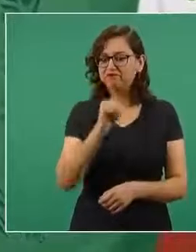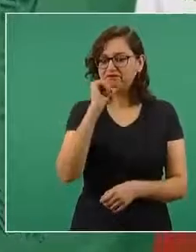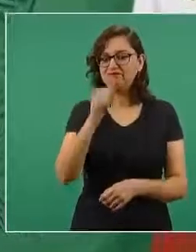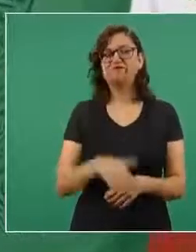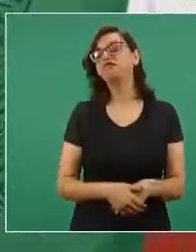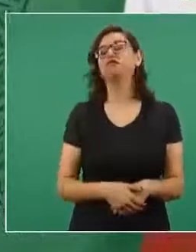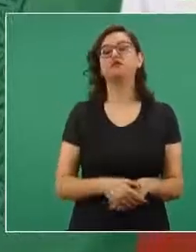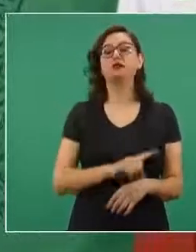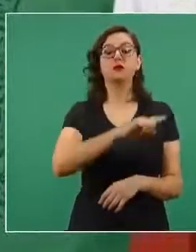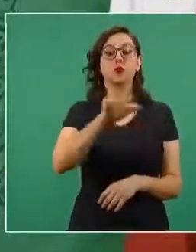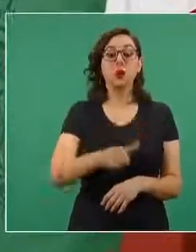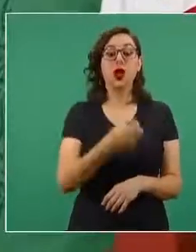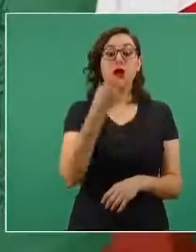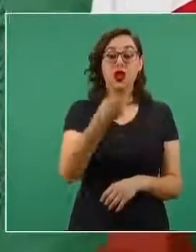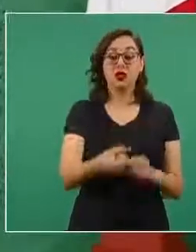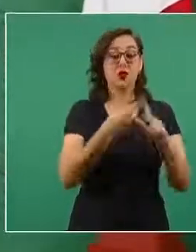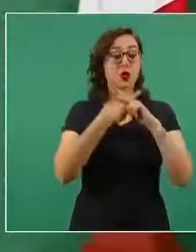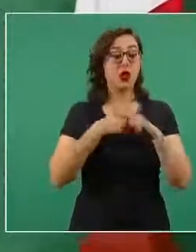a particulares.